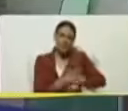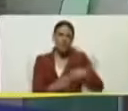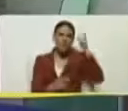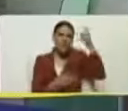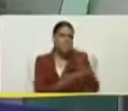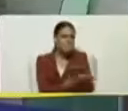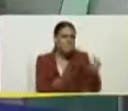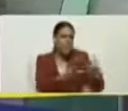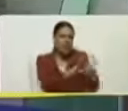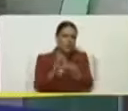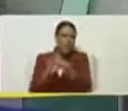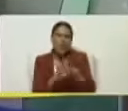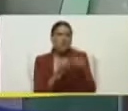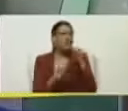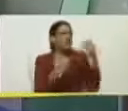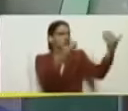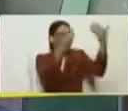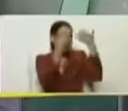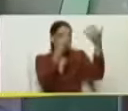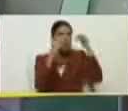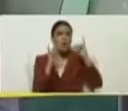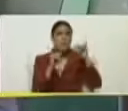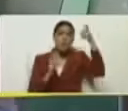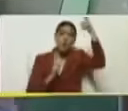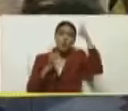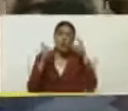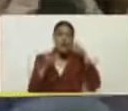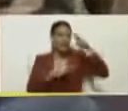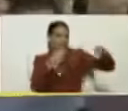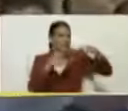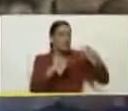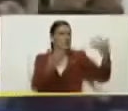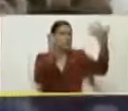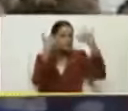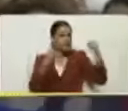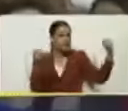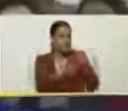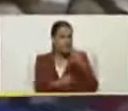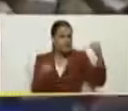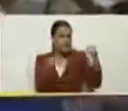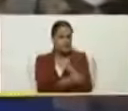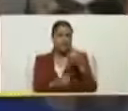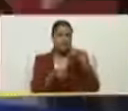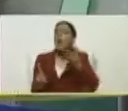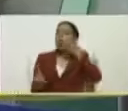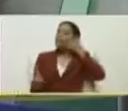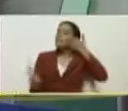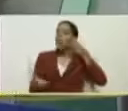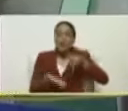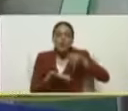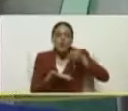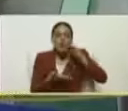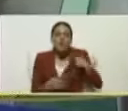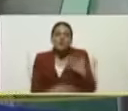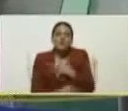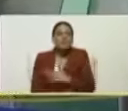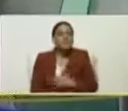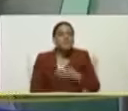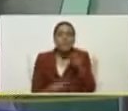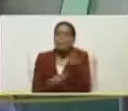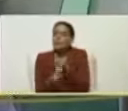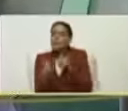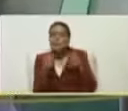pueblo que Chávez forjó en años de revolución. Por eso, porque este